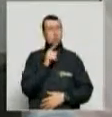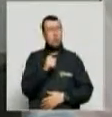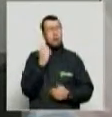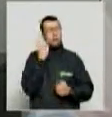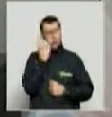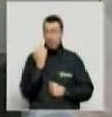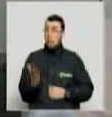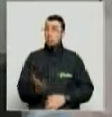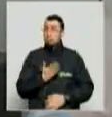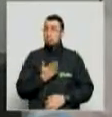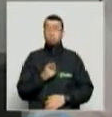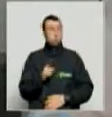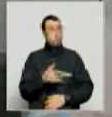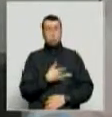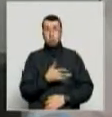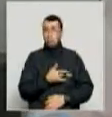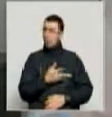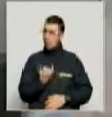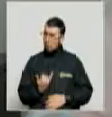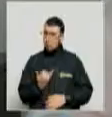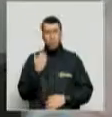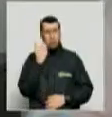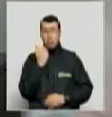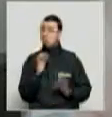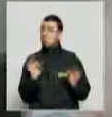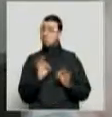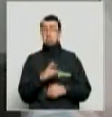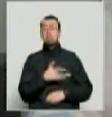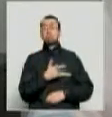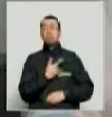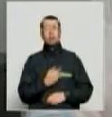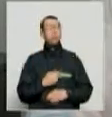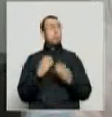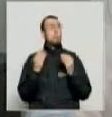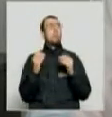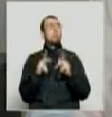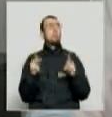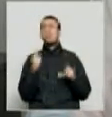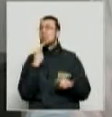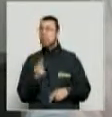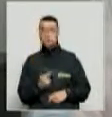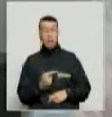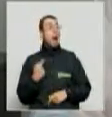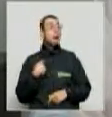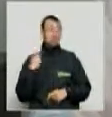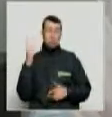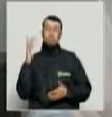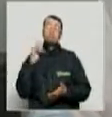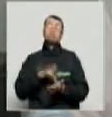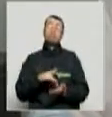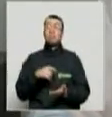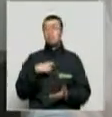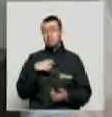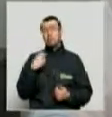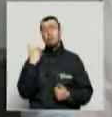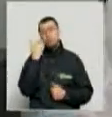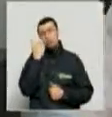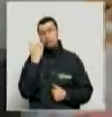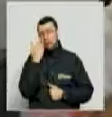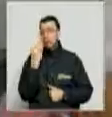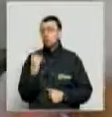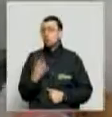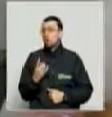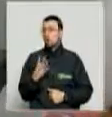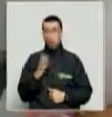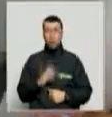enfermedad y no siente nada. Porque todo el mundo dice, no, yo voy a la consulta porque tengo un dolor. Yo voy a la